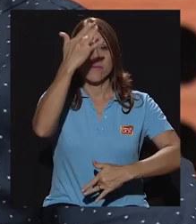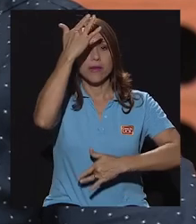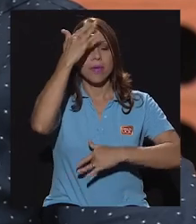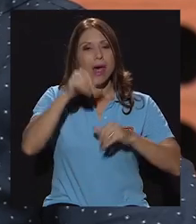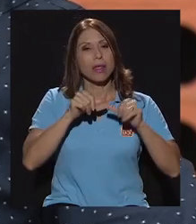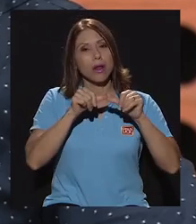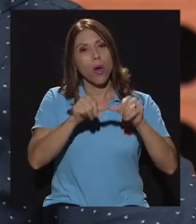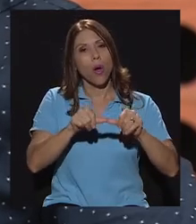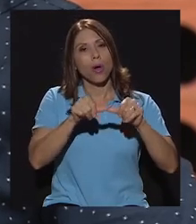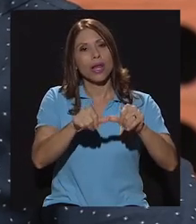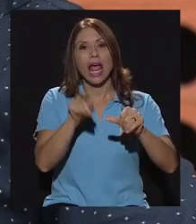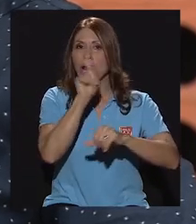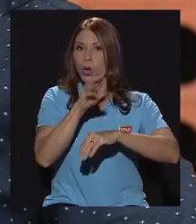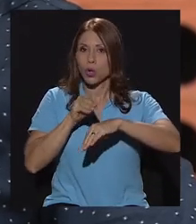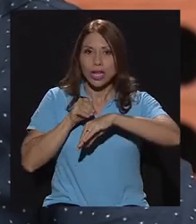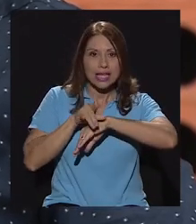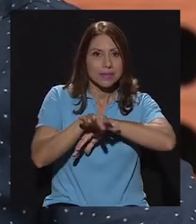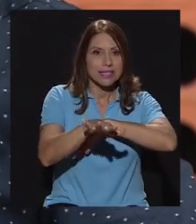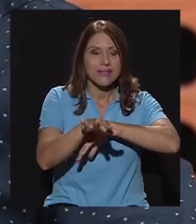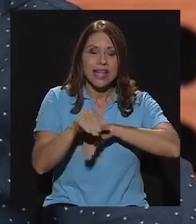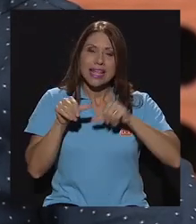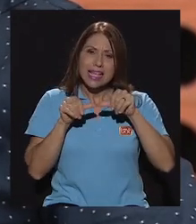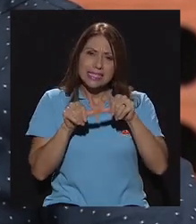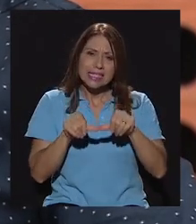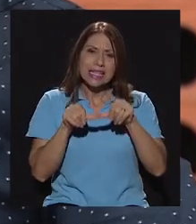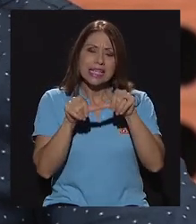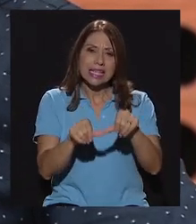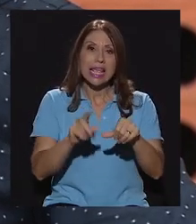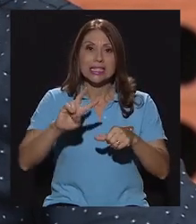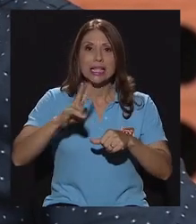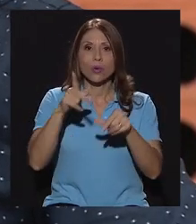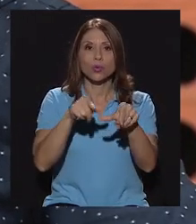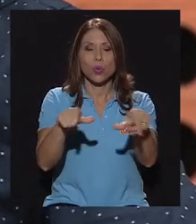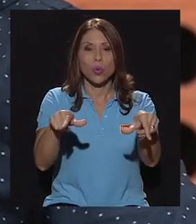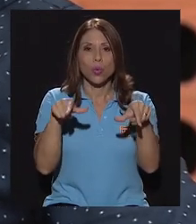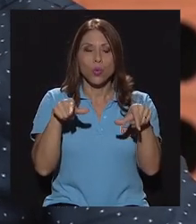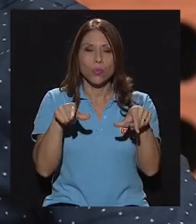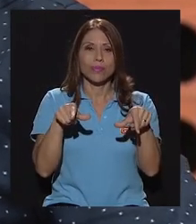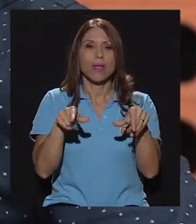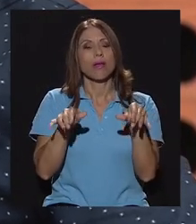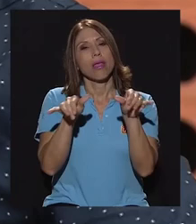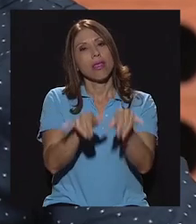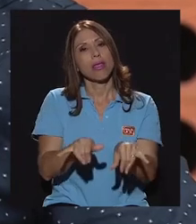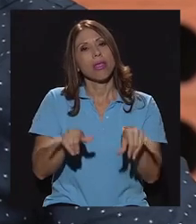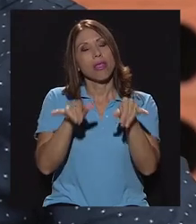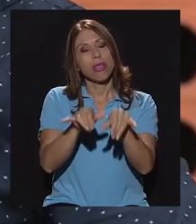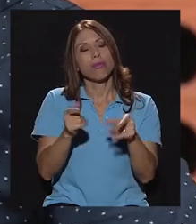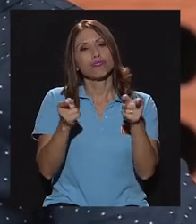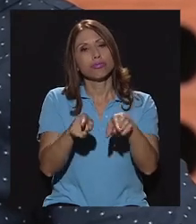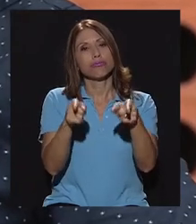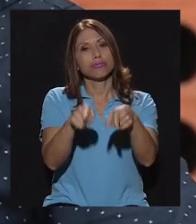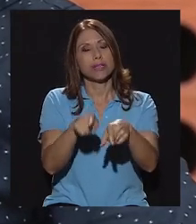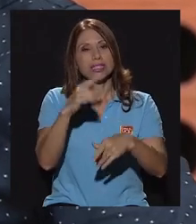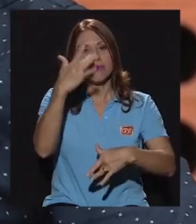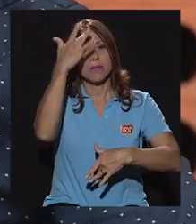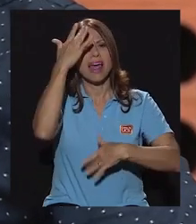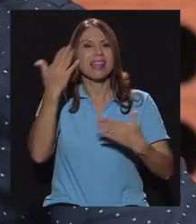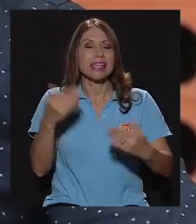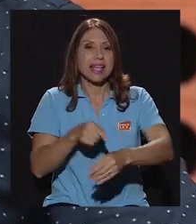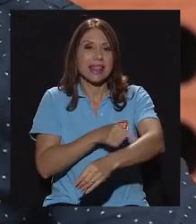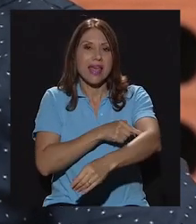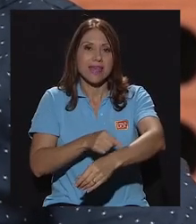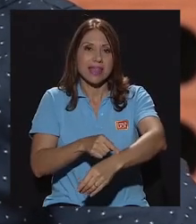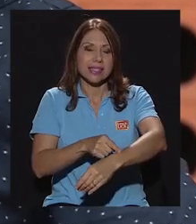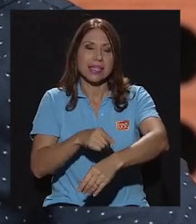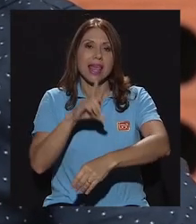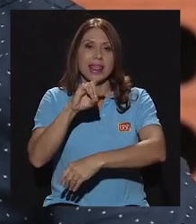una enfermedad crónica no transmisible que sigue siendo, estando en el segundo puesto en prevalencia e incidencia, y es acerca de